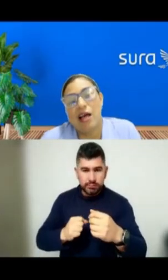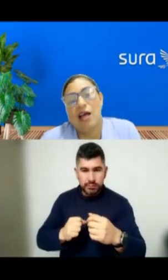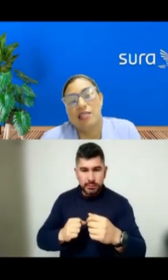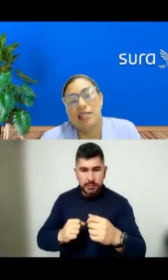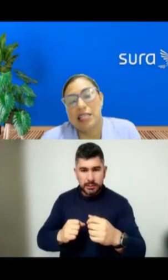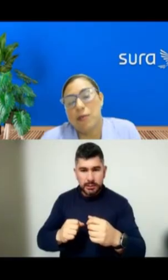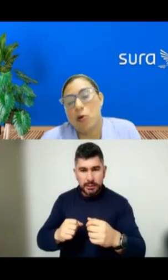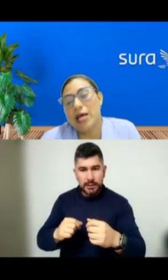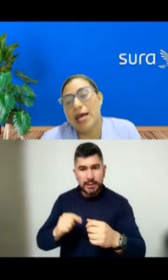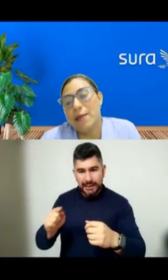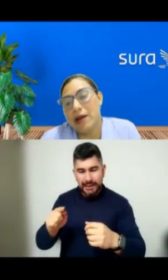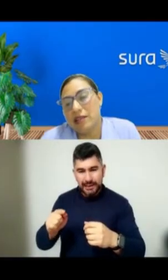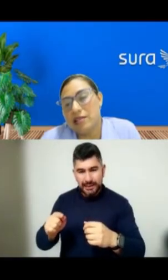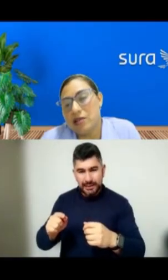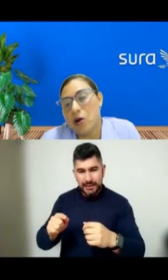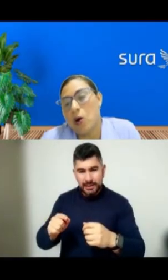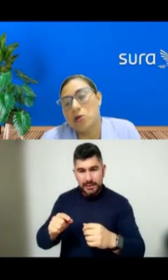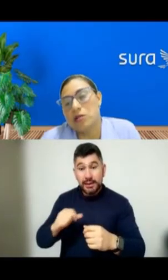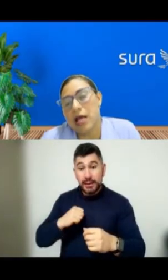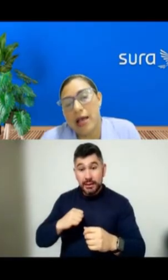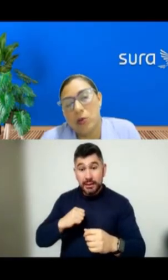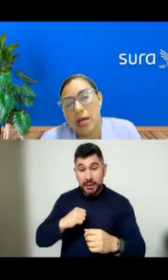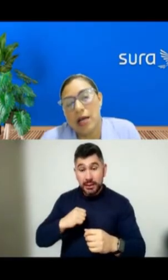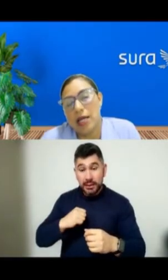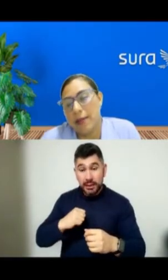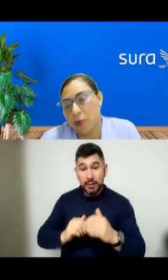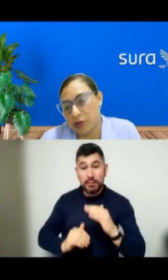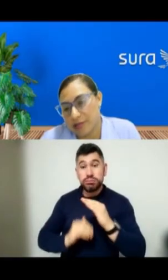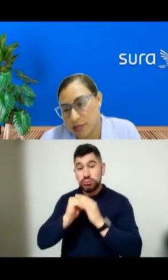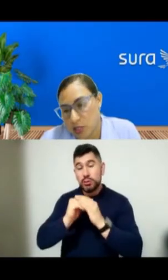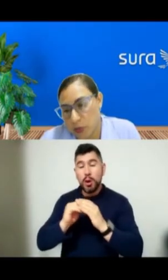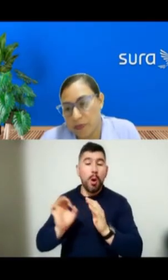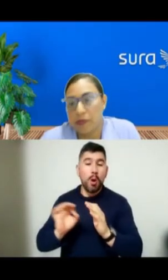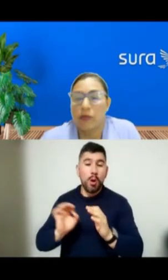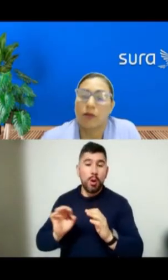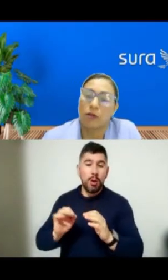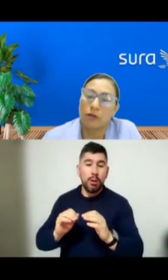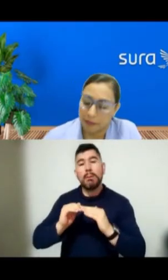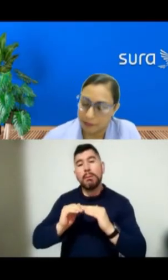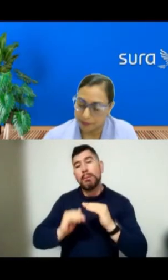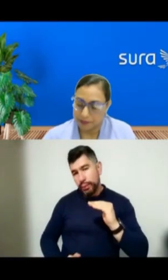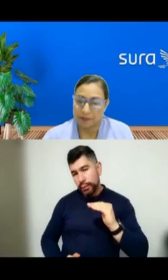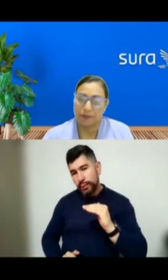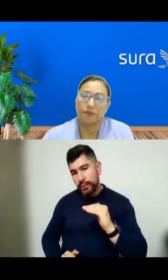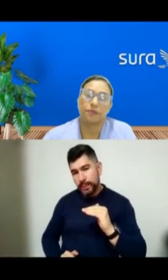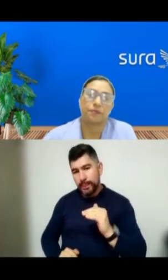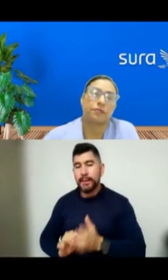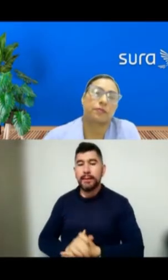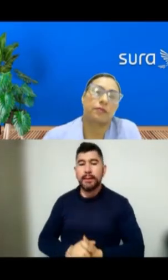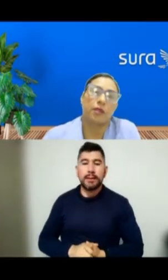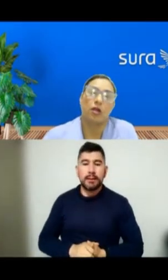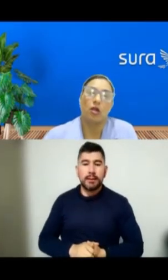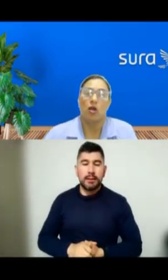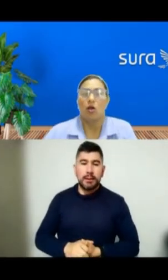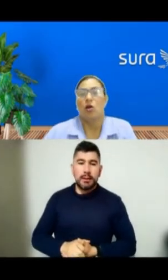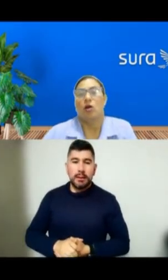presión está, si tenemos una hipertensión o si hay una hipotensión.